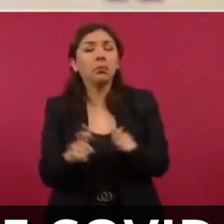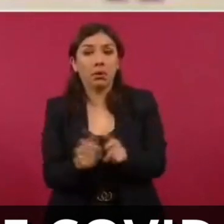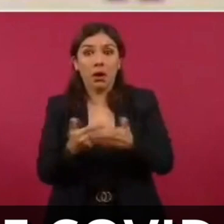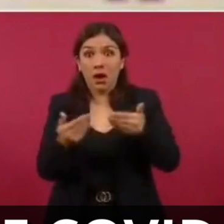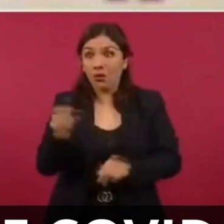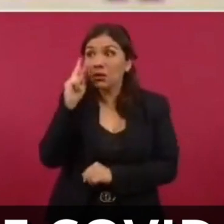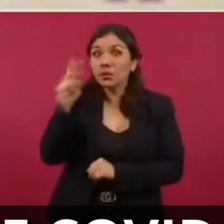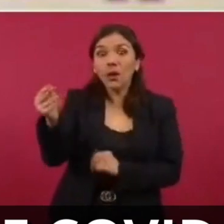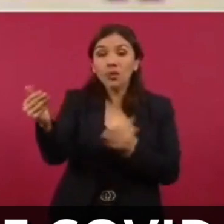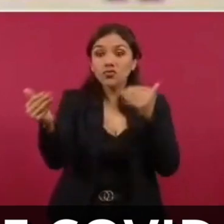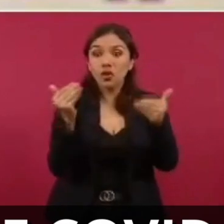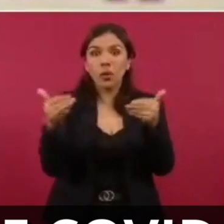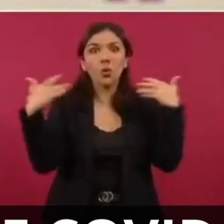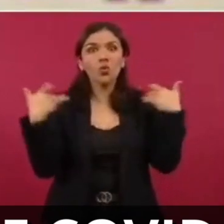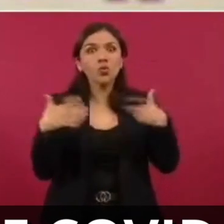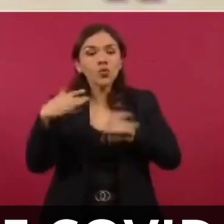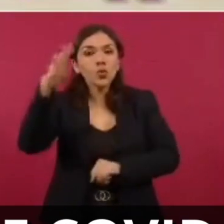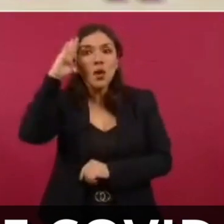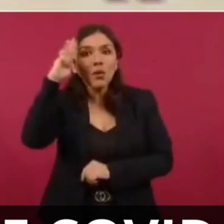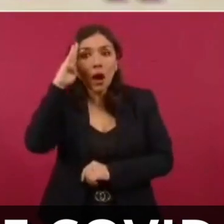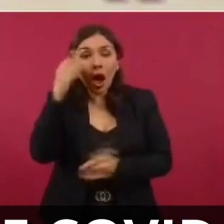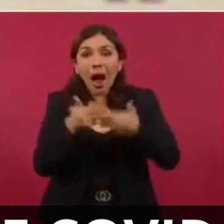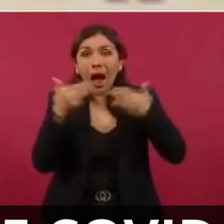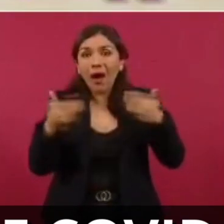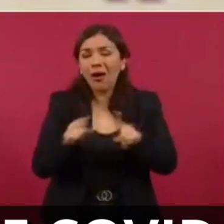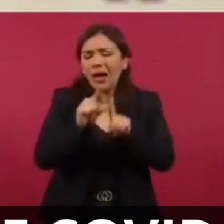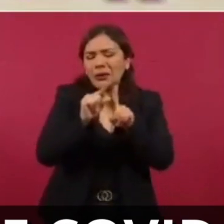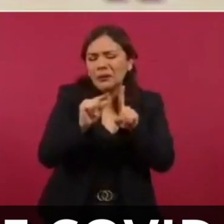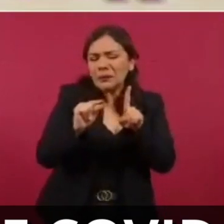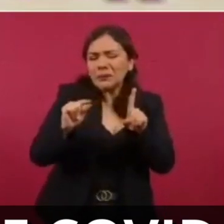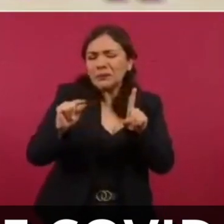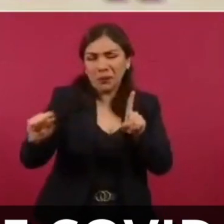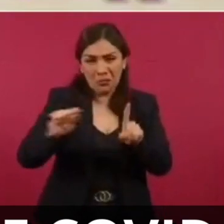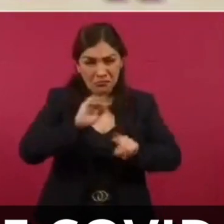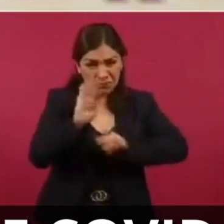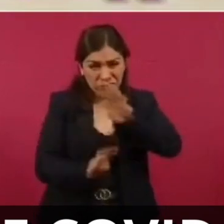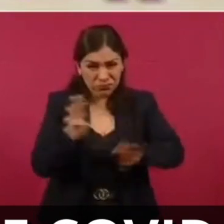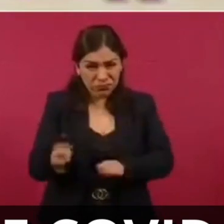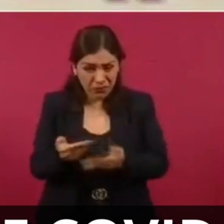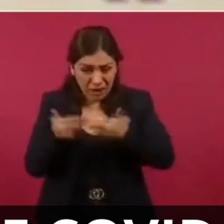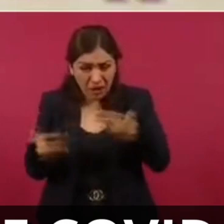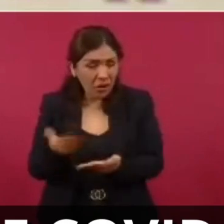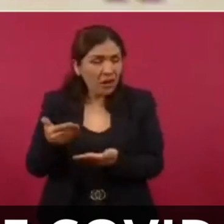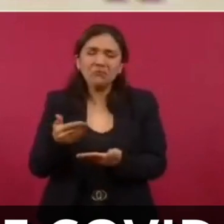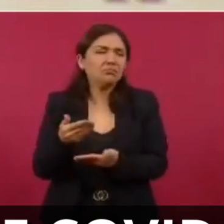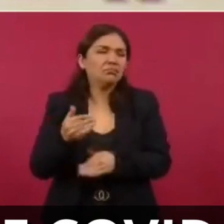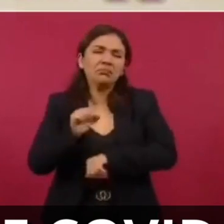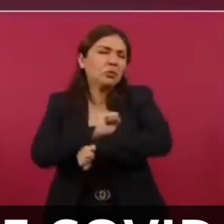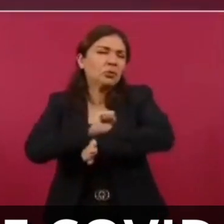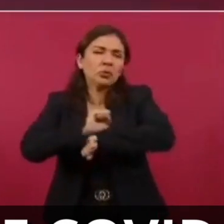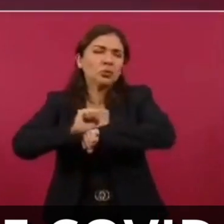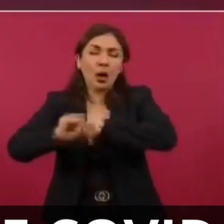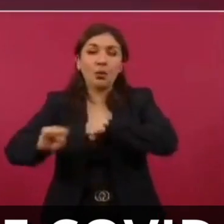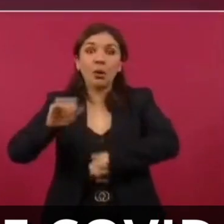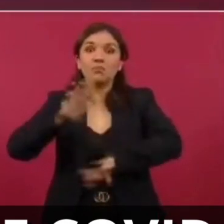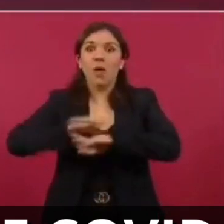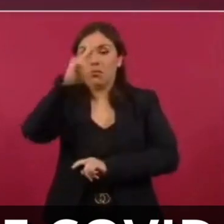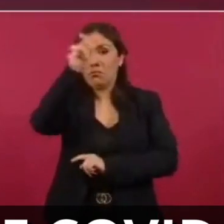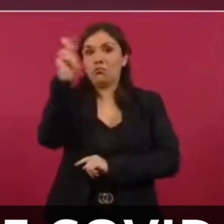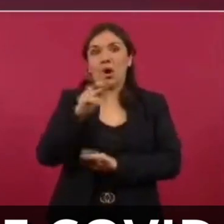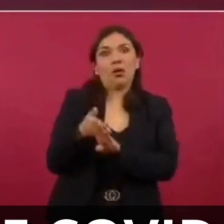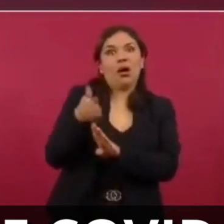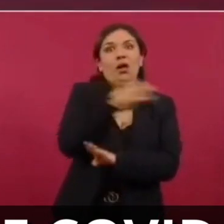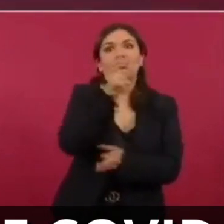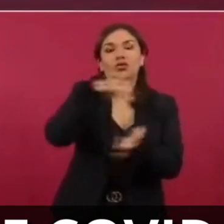impresionante, la mínima mortalidad que tenemos en esta sexta ola comparado con la que tuvimos en las olas